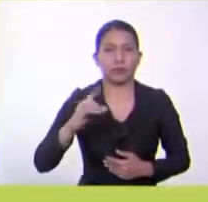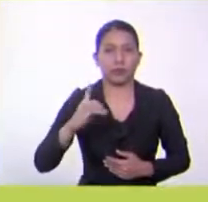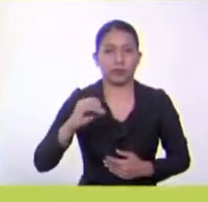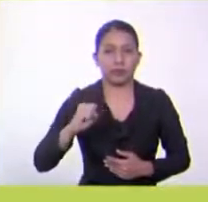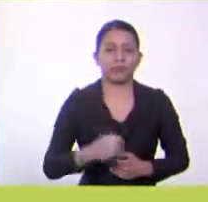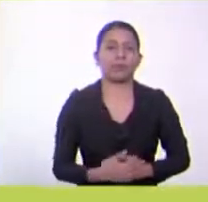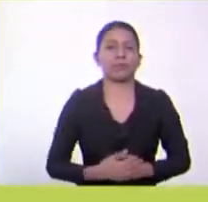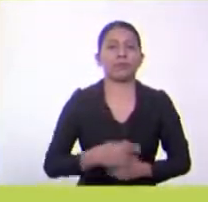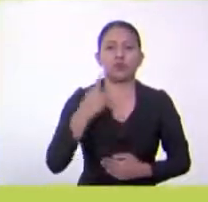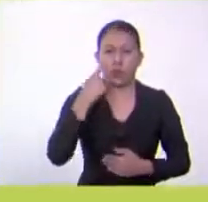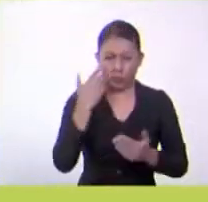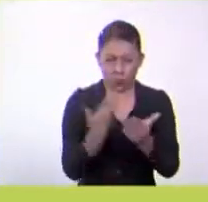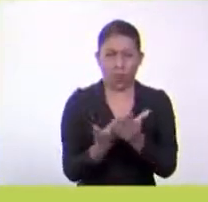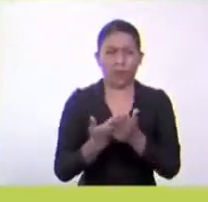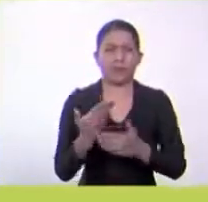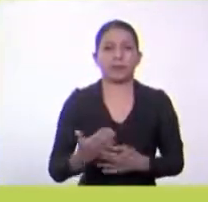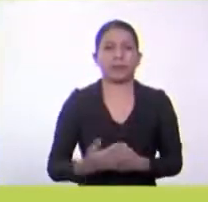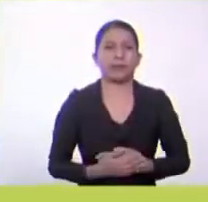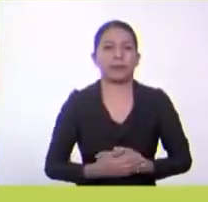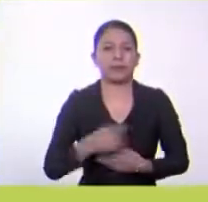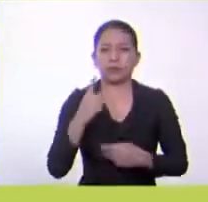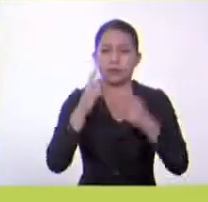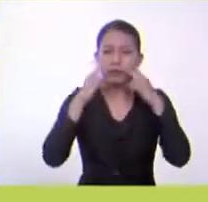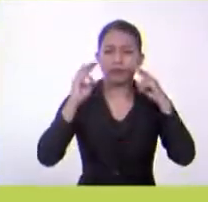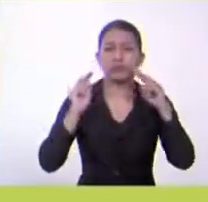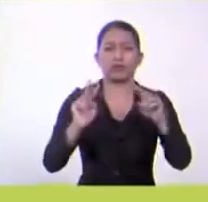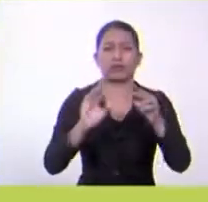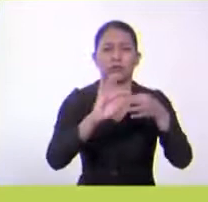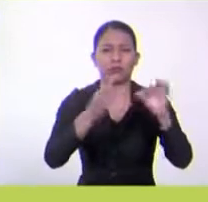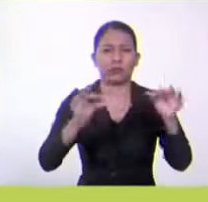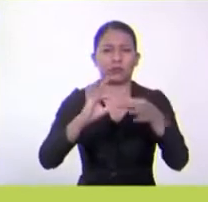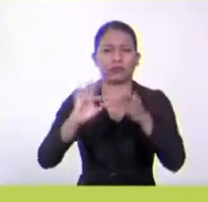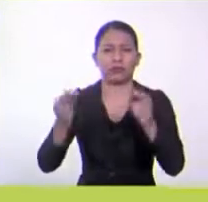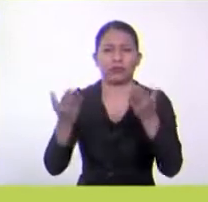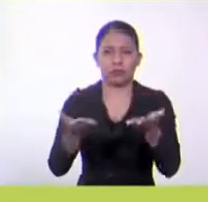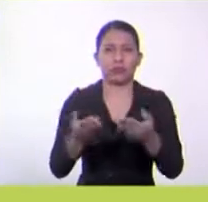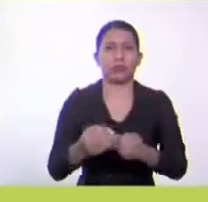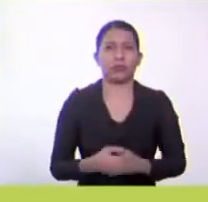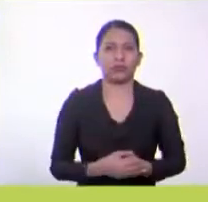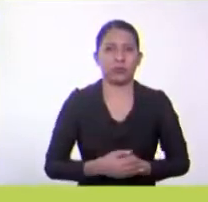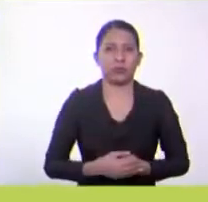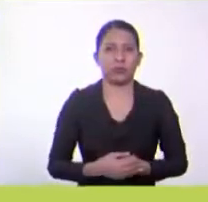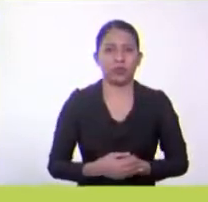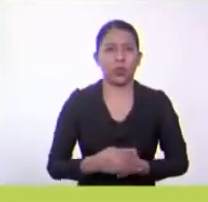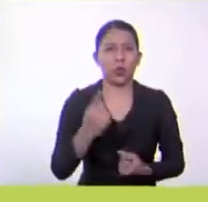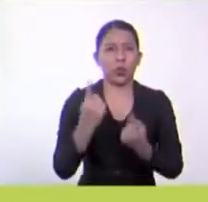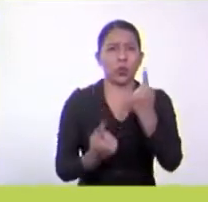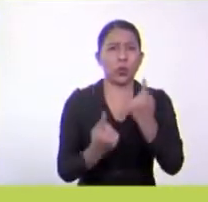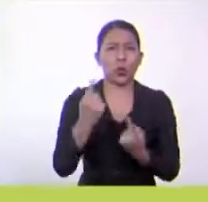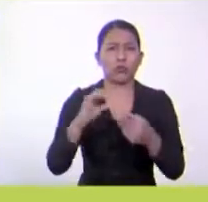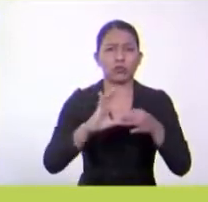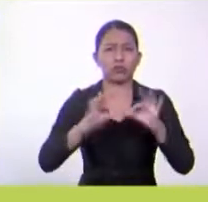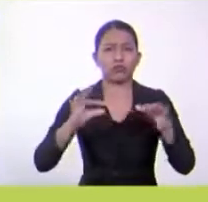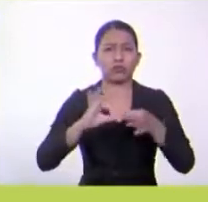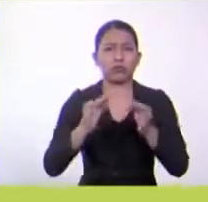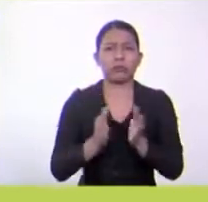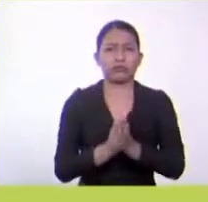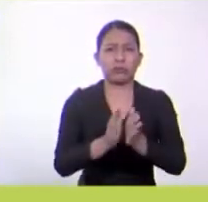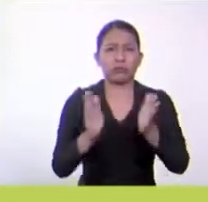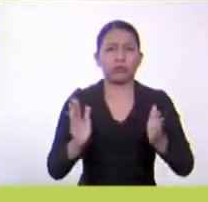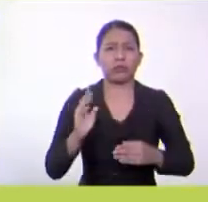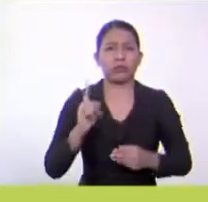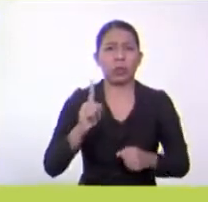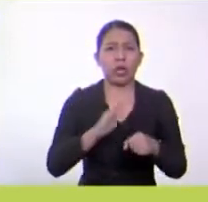Ponte a prueba. Observa las siguientes estructuras. ¿Cuál es la estructura general de un